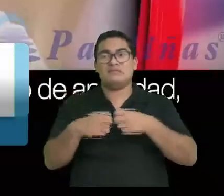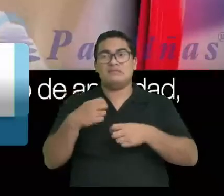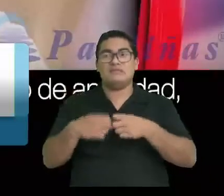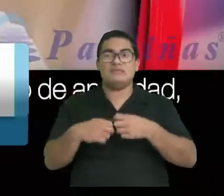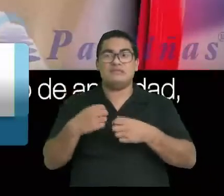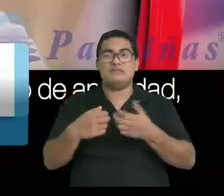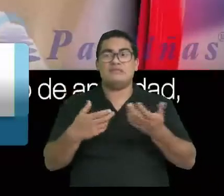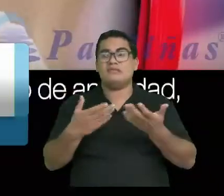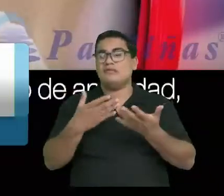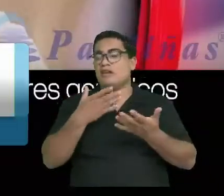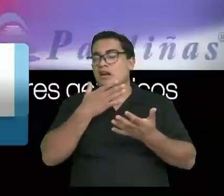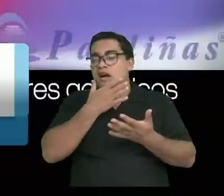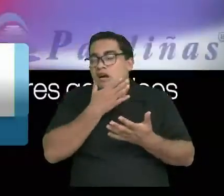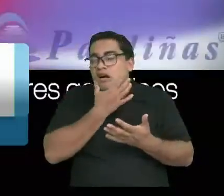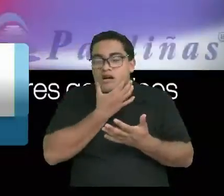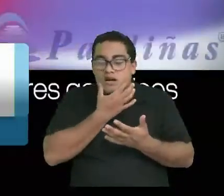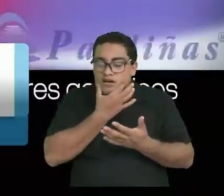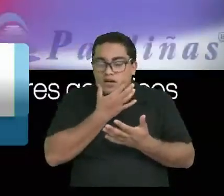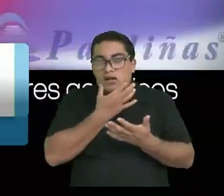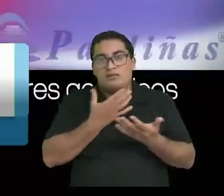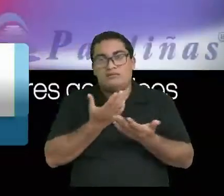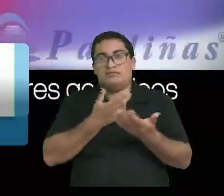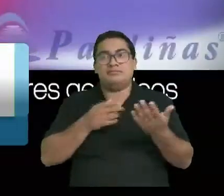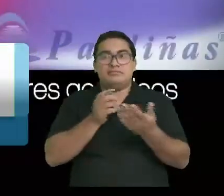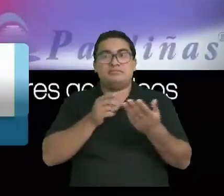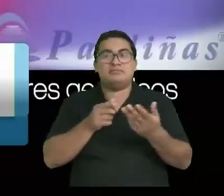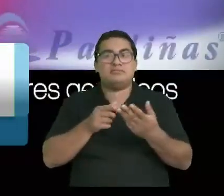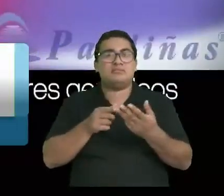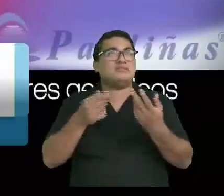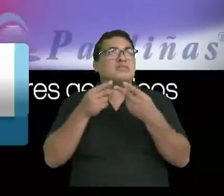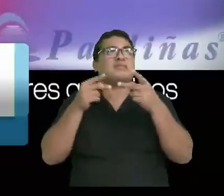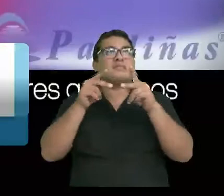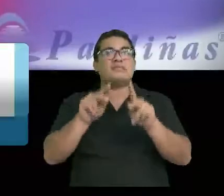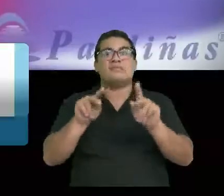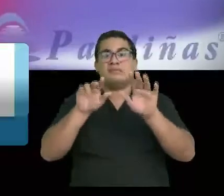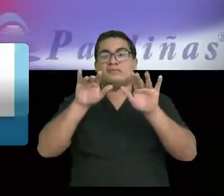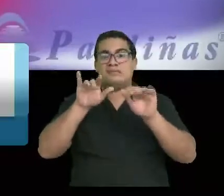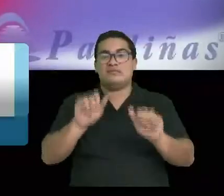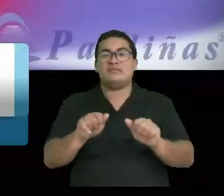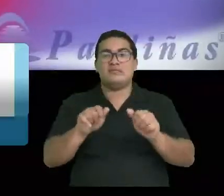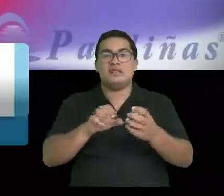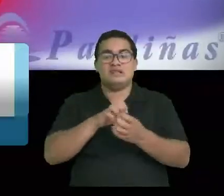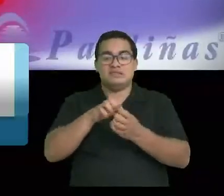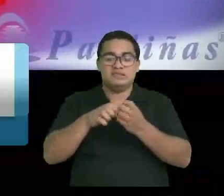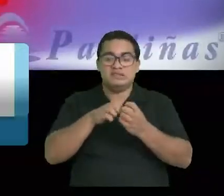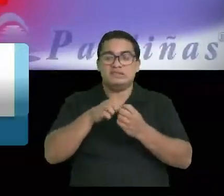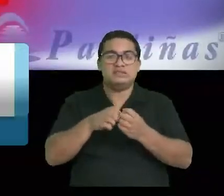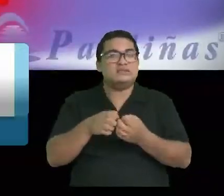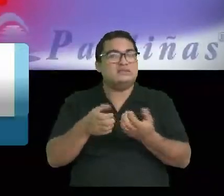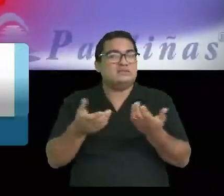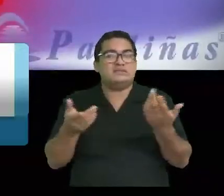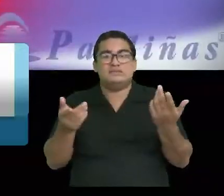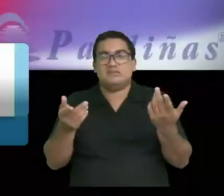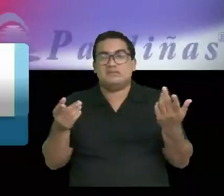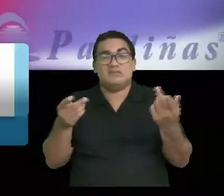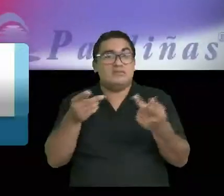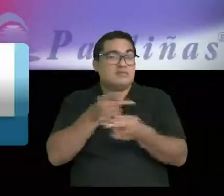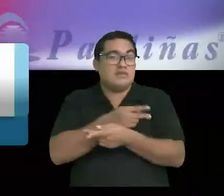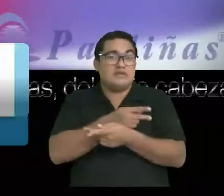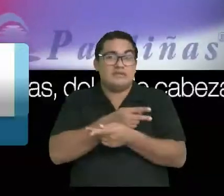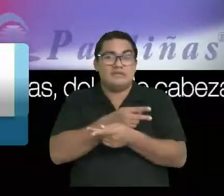mismo. El dolor irradiado. Pero ya cuando hay un desgaste un poco más